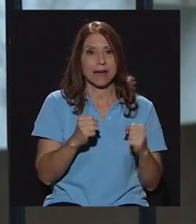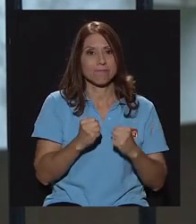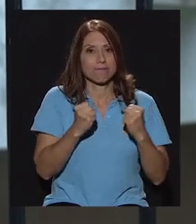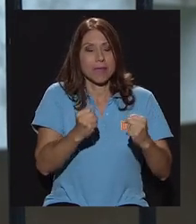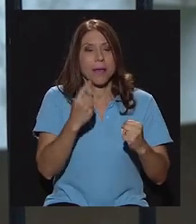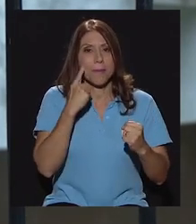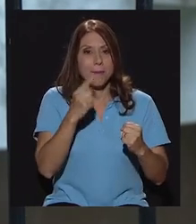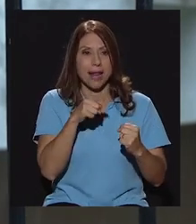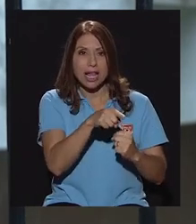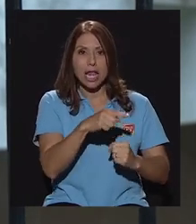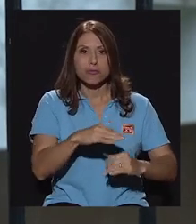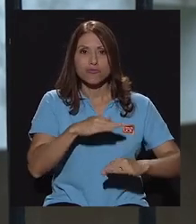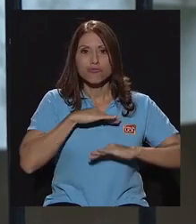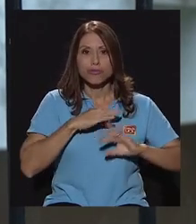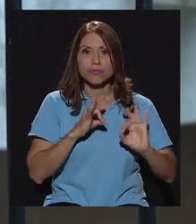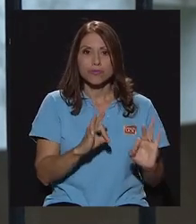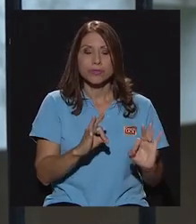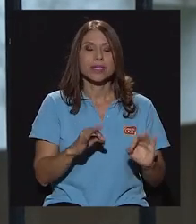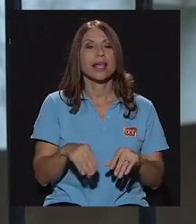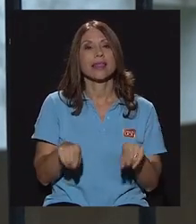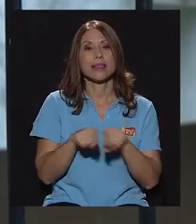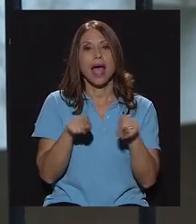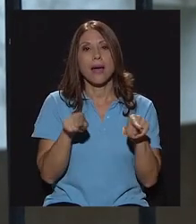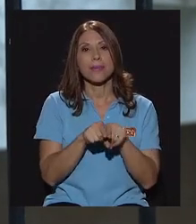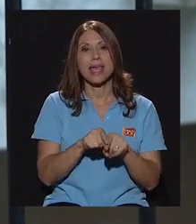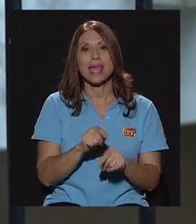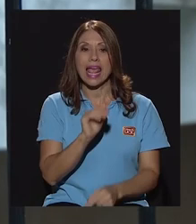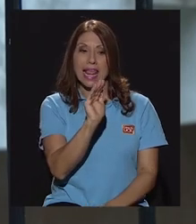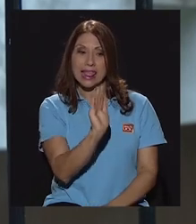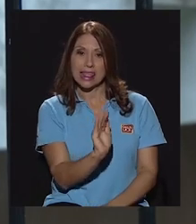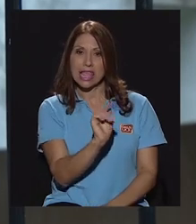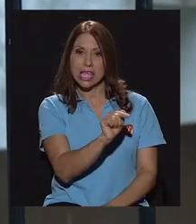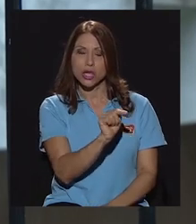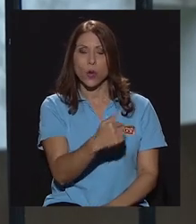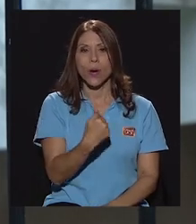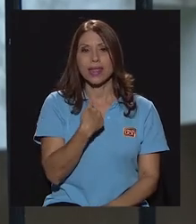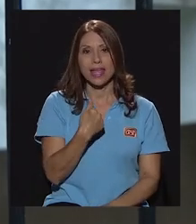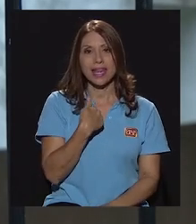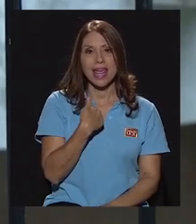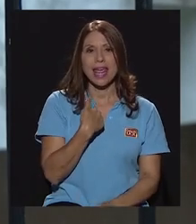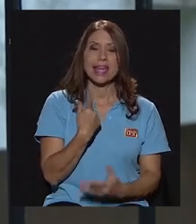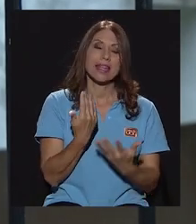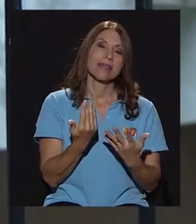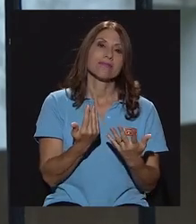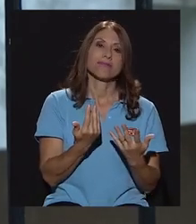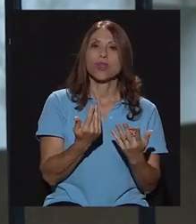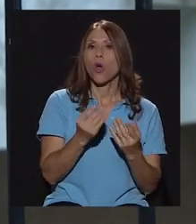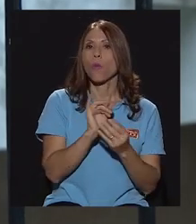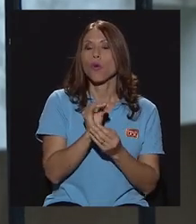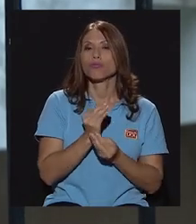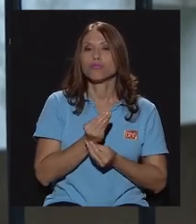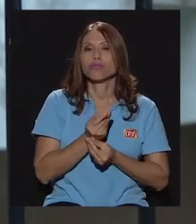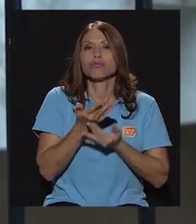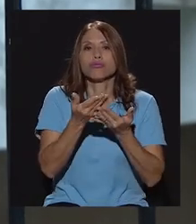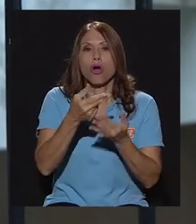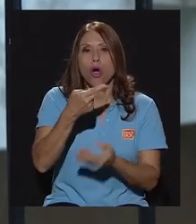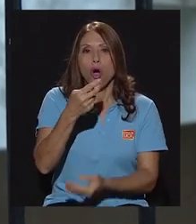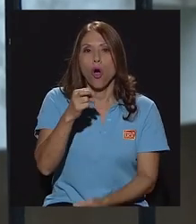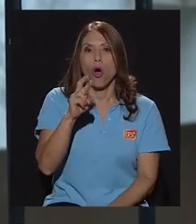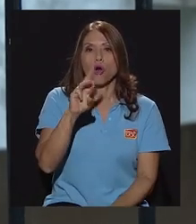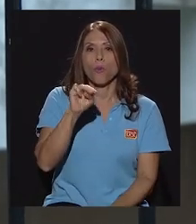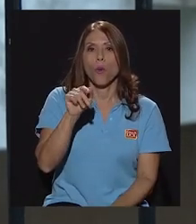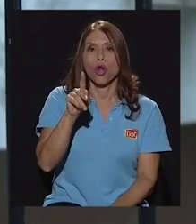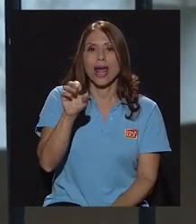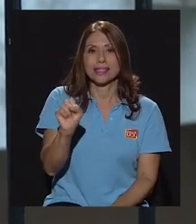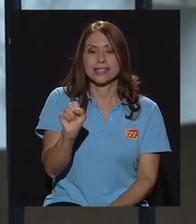cubrir ese requerimiento. Ajá. El niño también va a tener picos de secreción de ciertas hormonas, especialmente